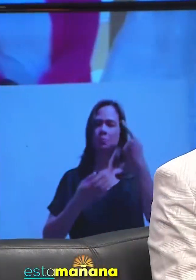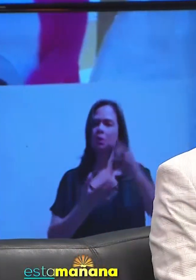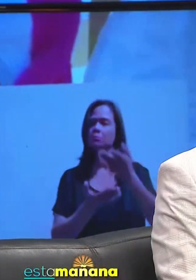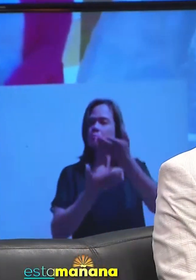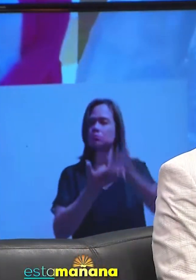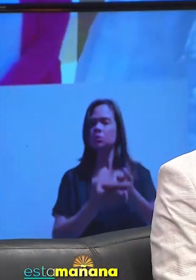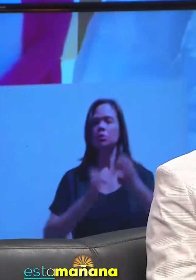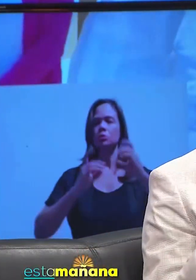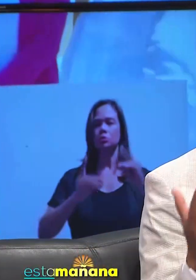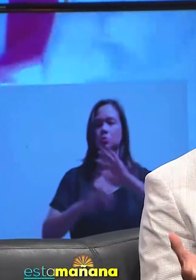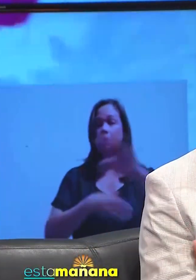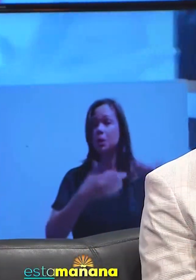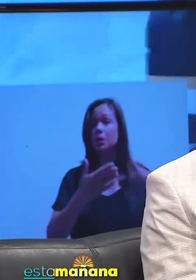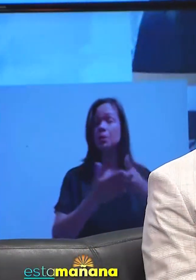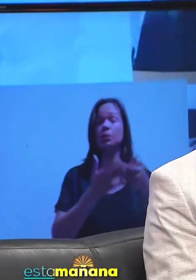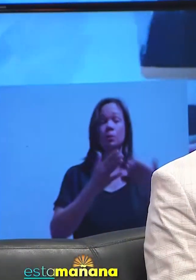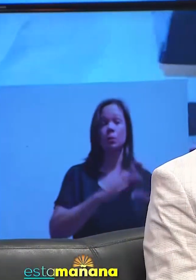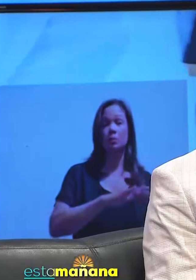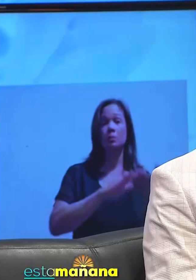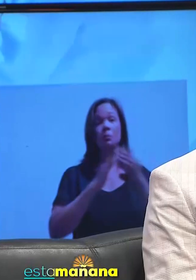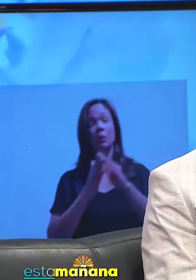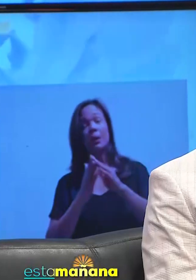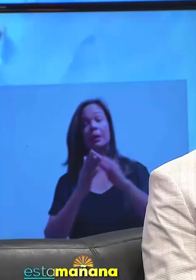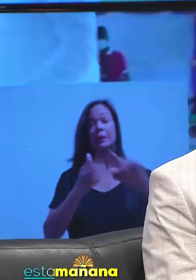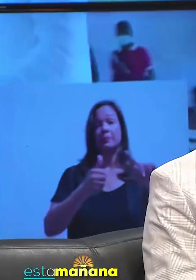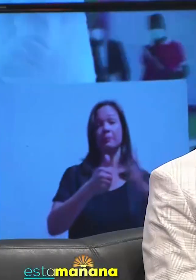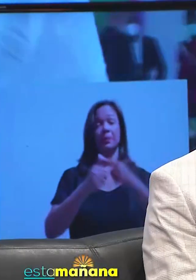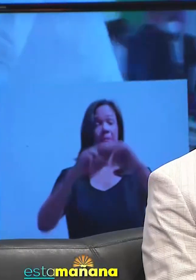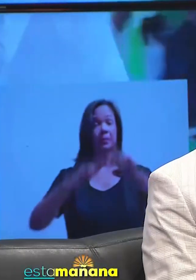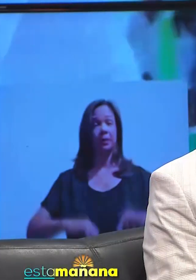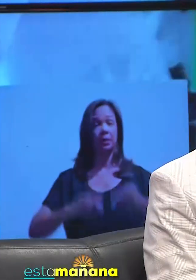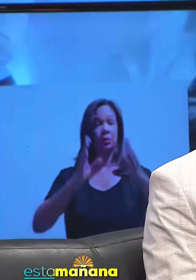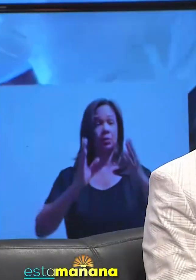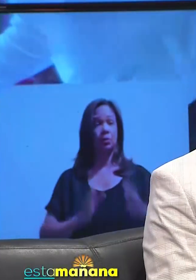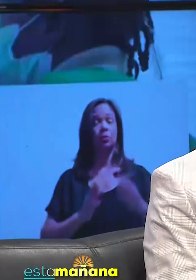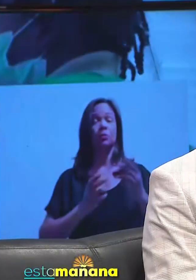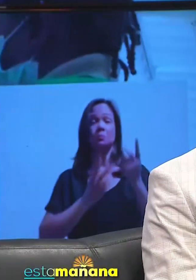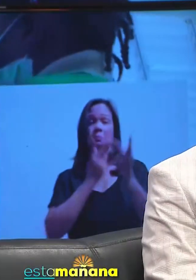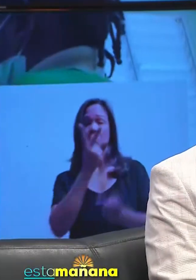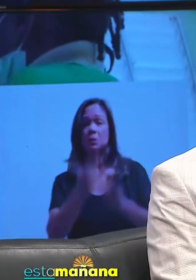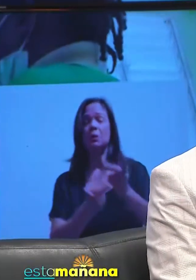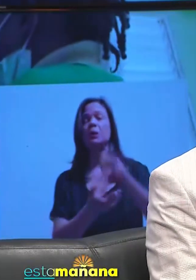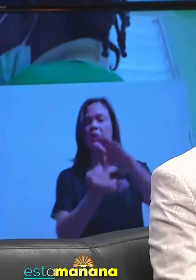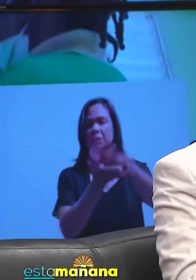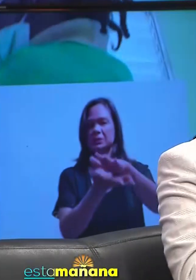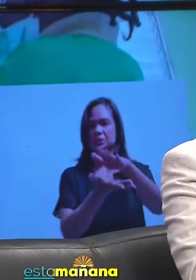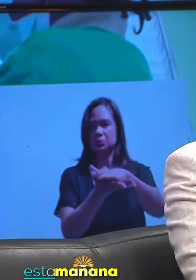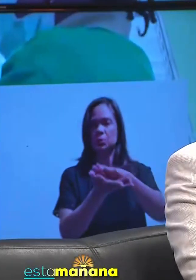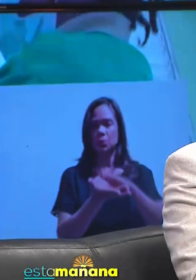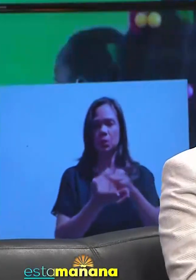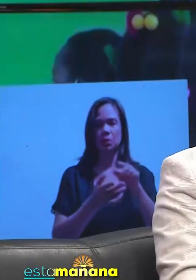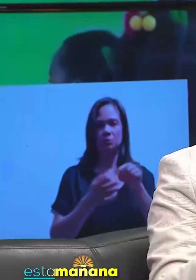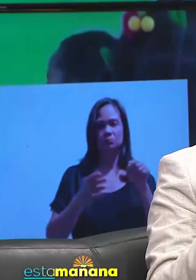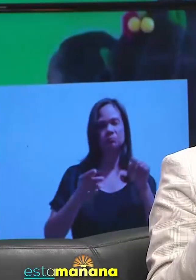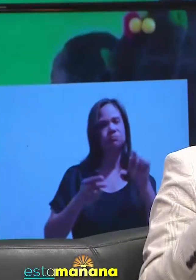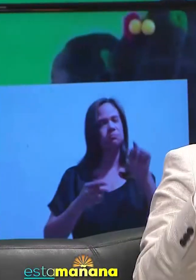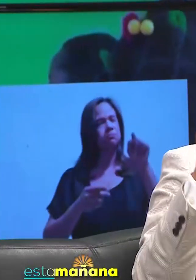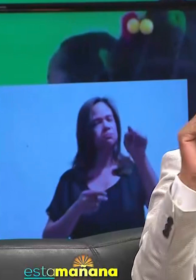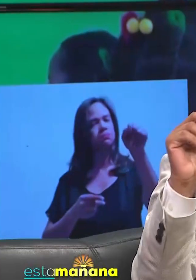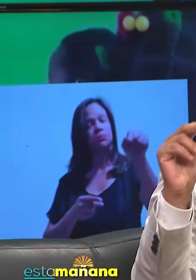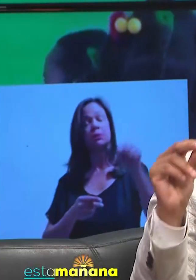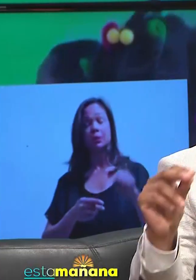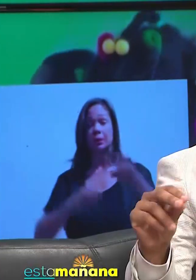sea, desde el ministerio se le ha dado lo que tiene que ver, un proceso que sea, ha garantizado que sea un